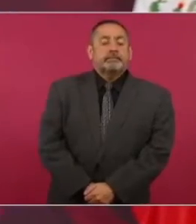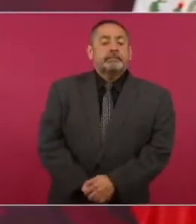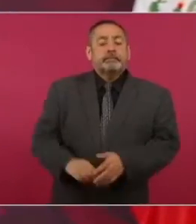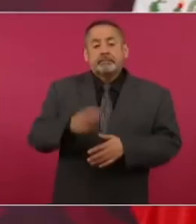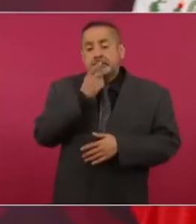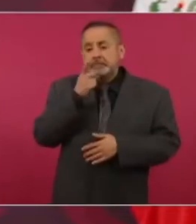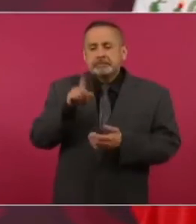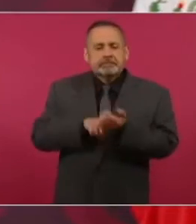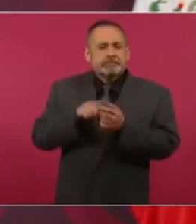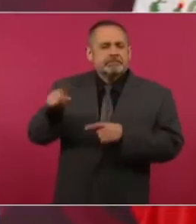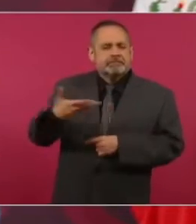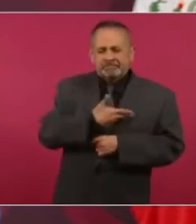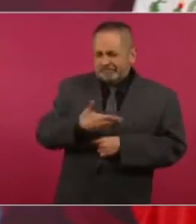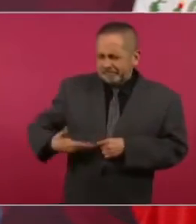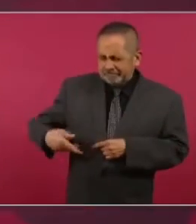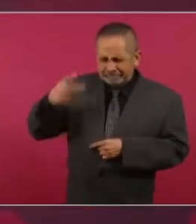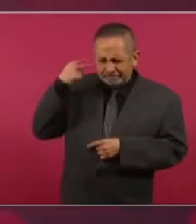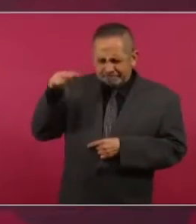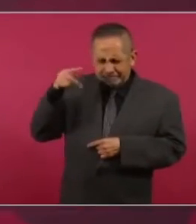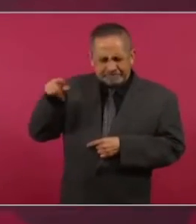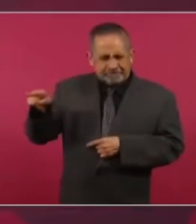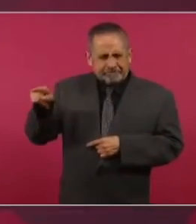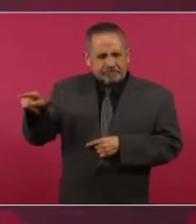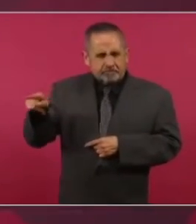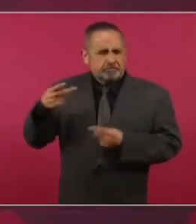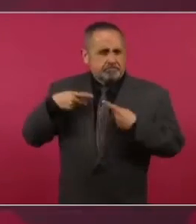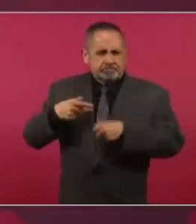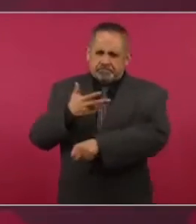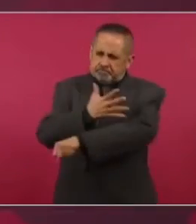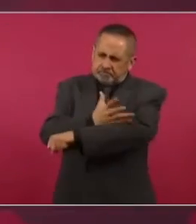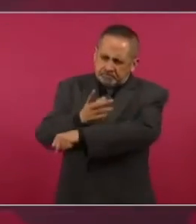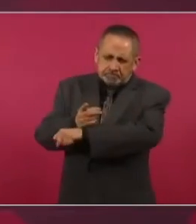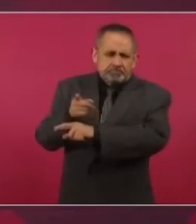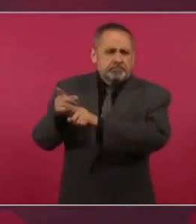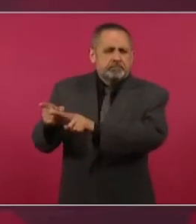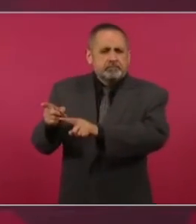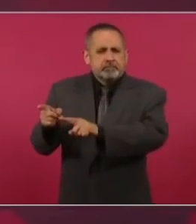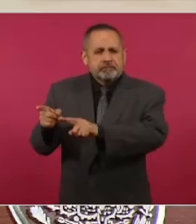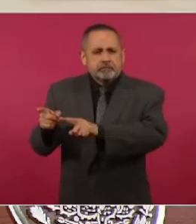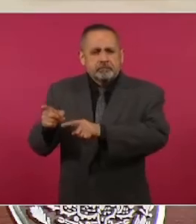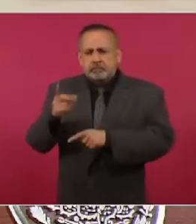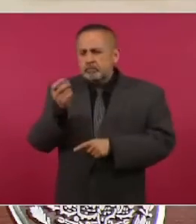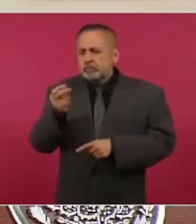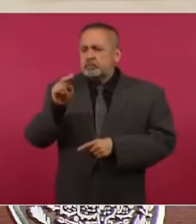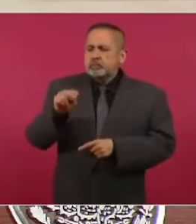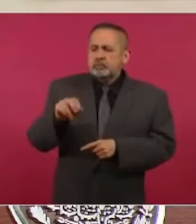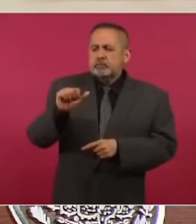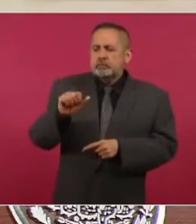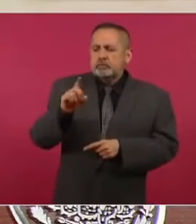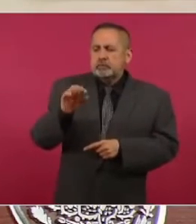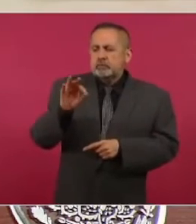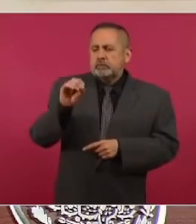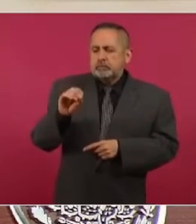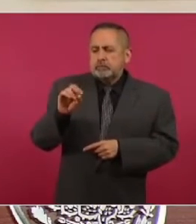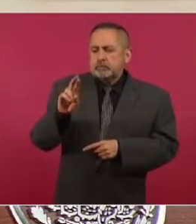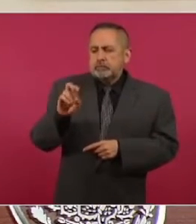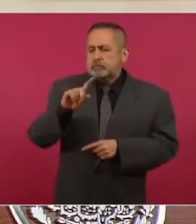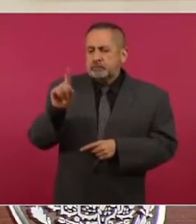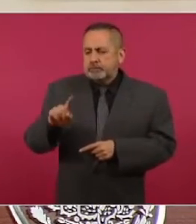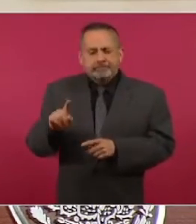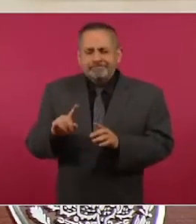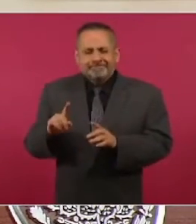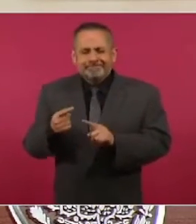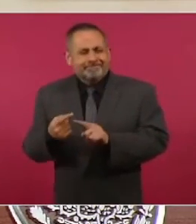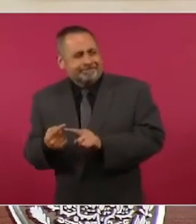de Veracruz, una gente honesta, don Adolfo Ruiz Cortines. No, es Porfirio